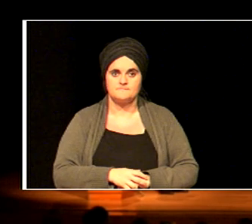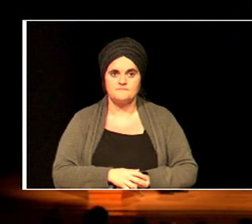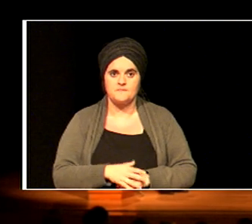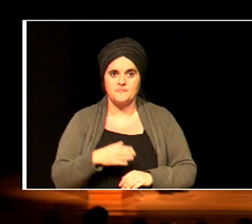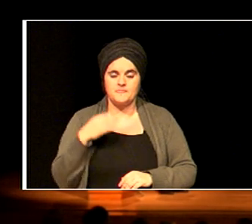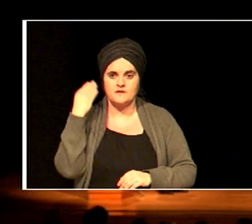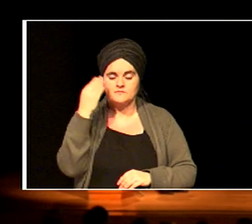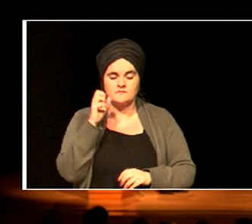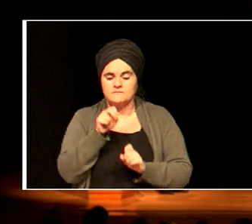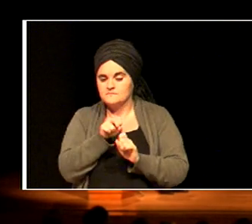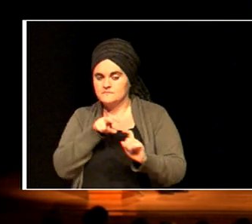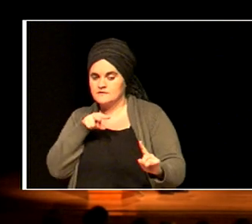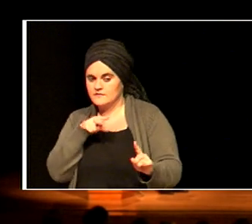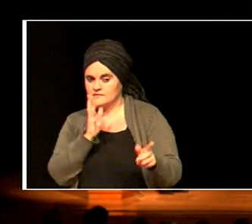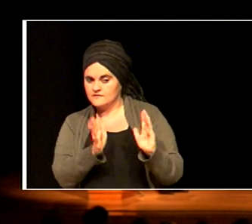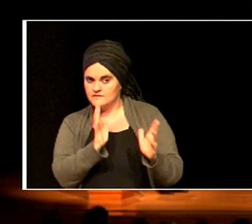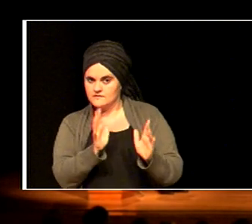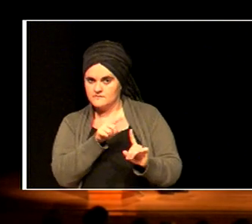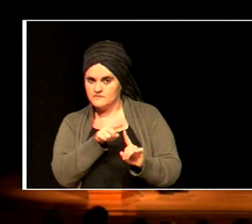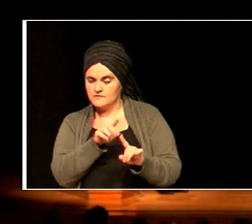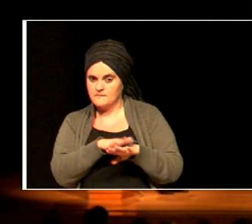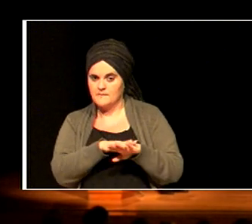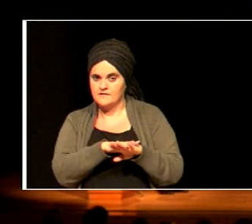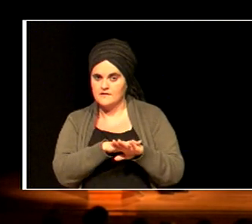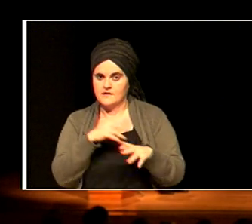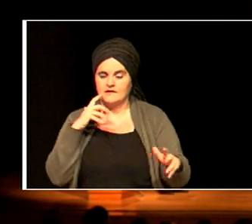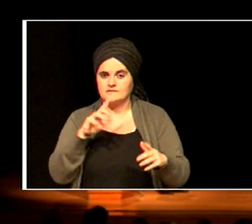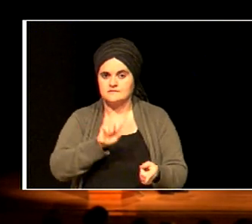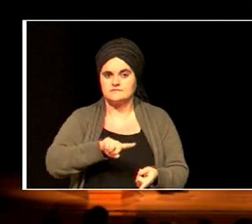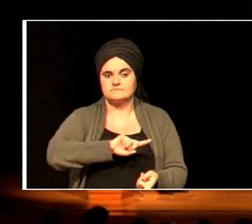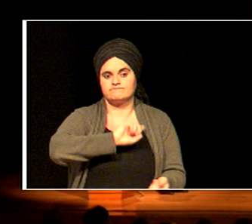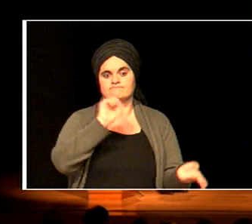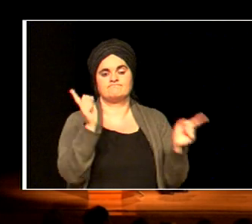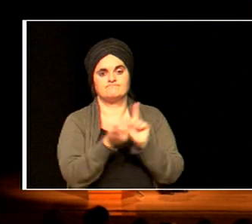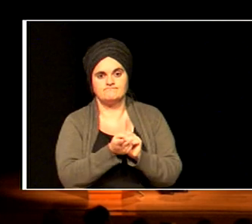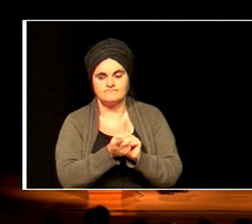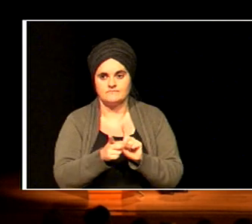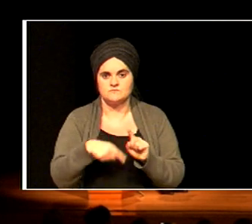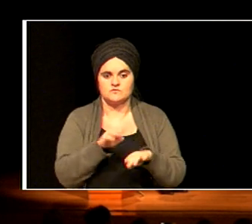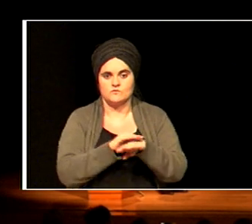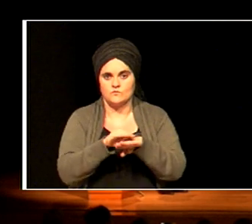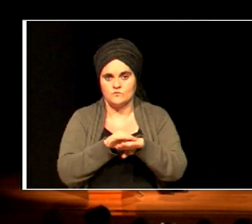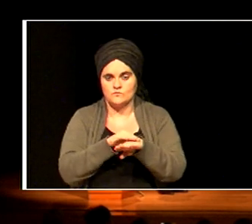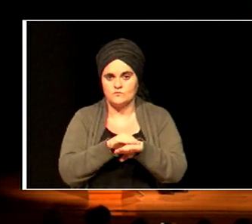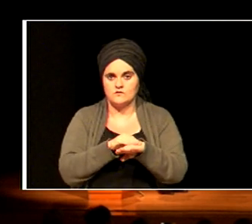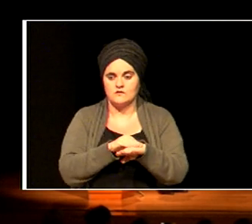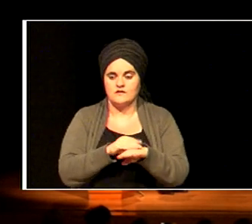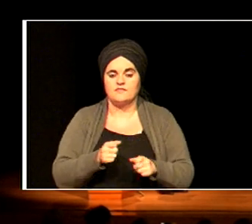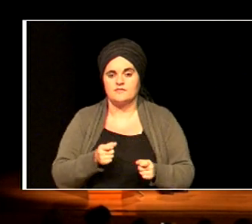de lo terapéutico desde la parte de la reparación ha sido algo que ha podido reparar a los